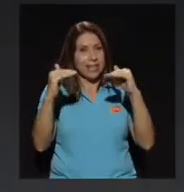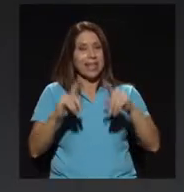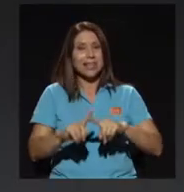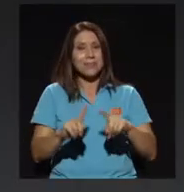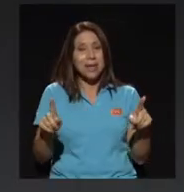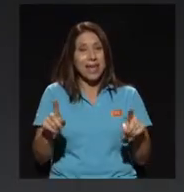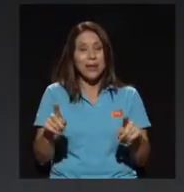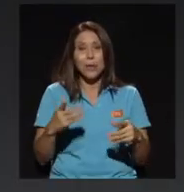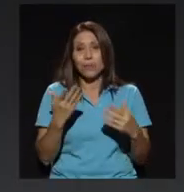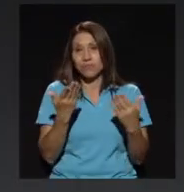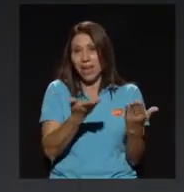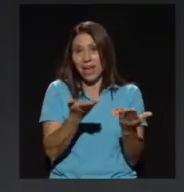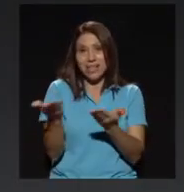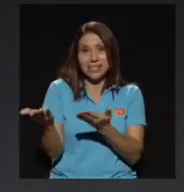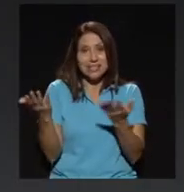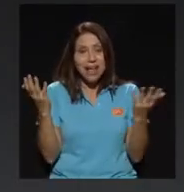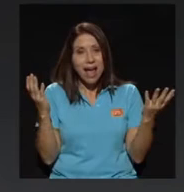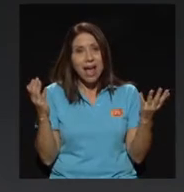pero ahí está,